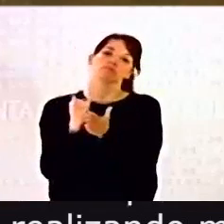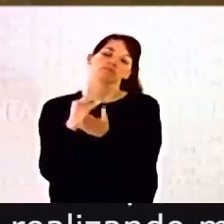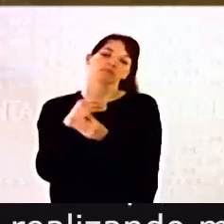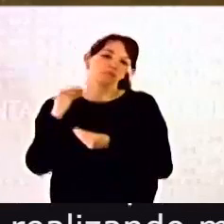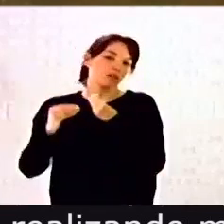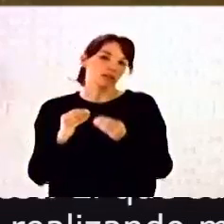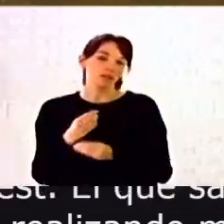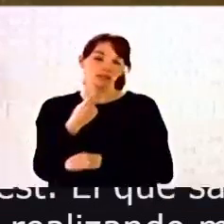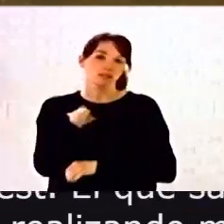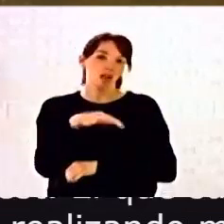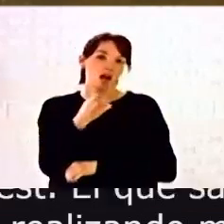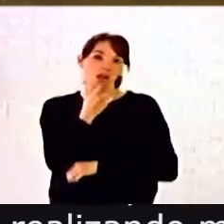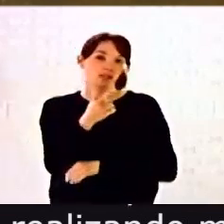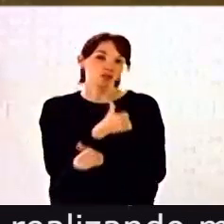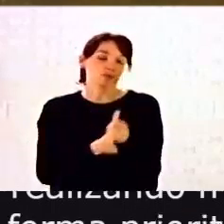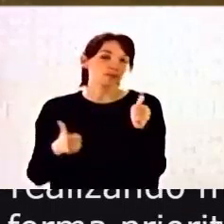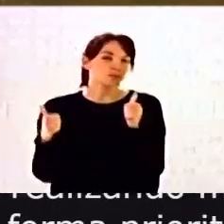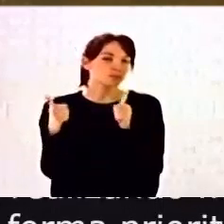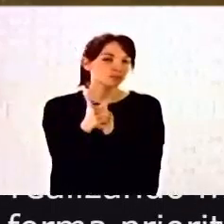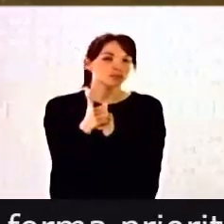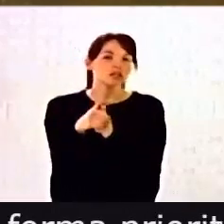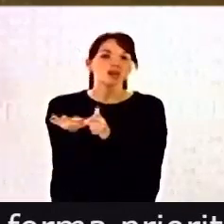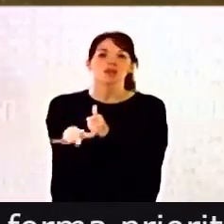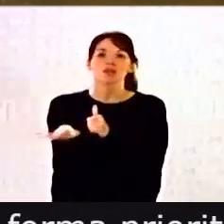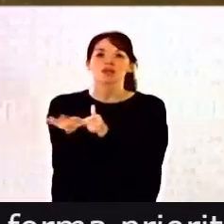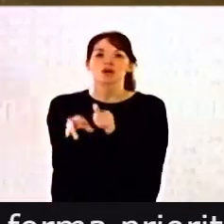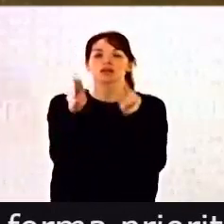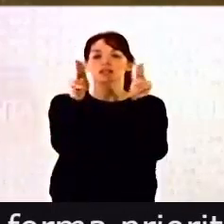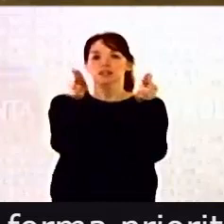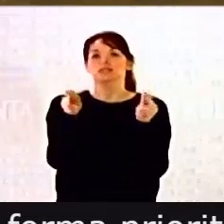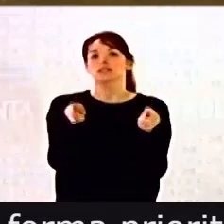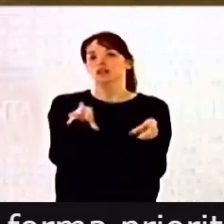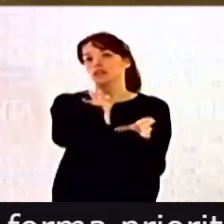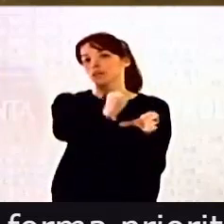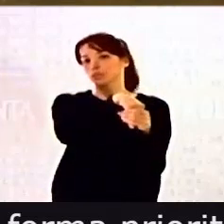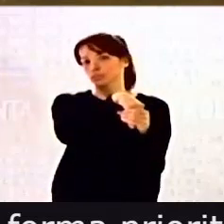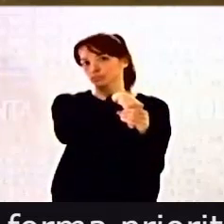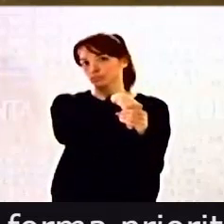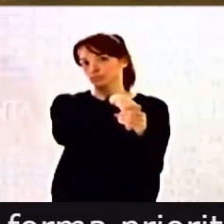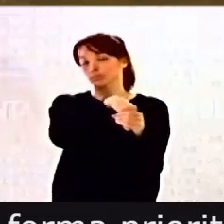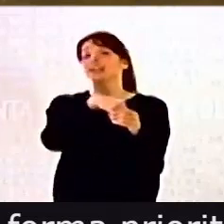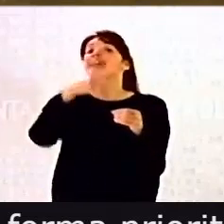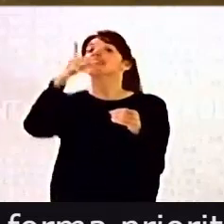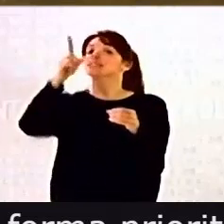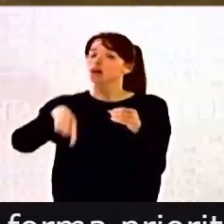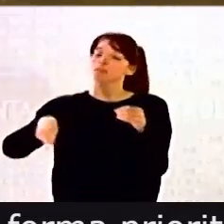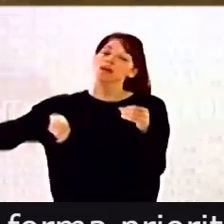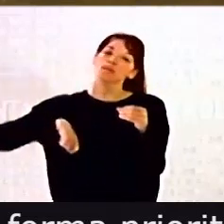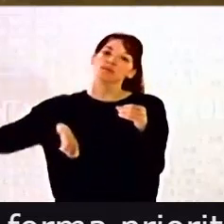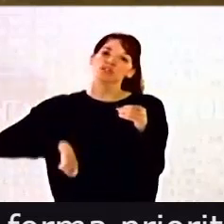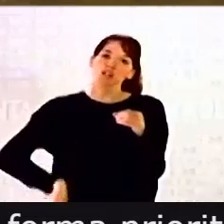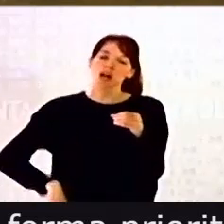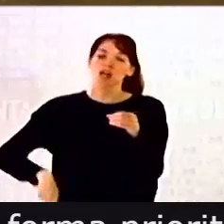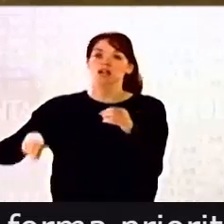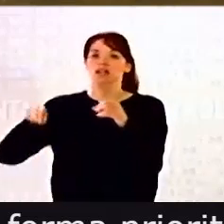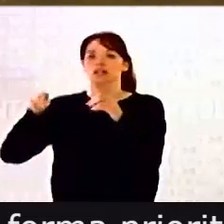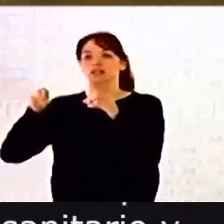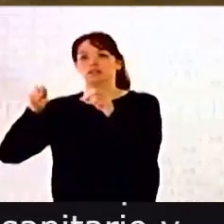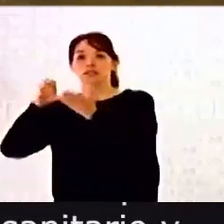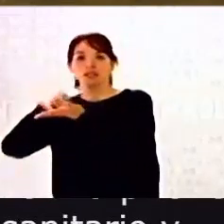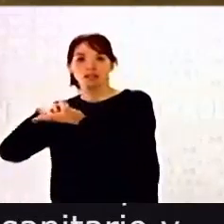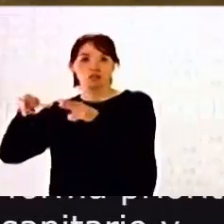prioritaria los hemos centrado en residencias, en profesionales sociosanitarios y también en profesionales sanitarios. Se están haciendo más test,